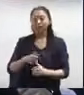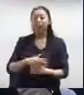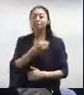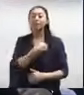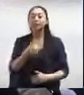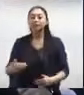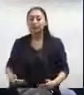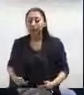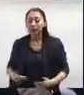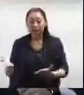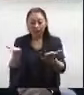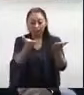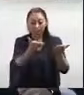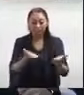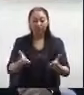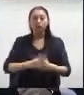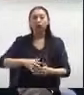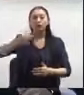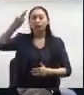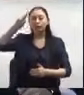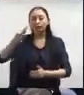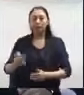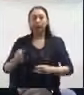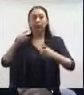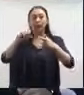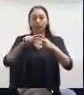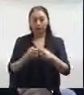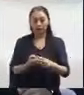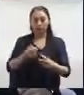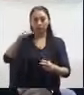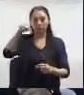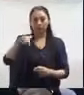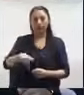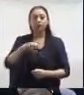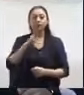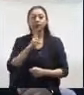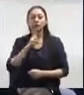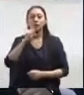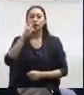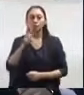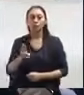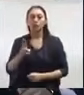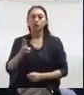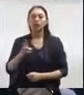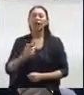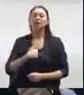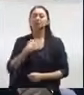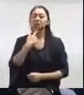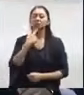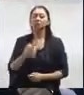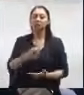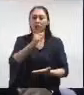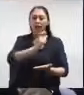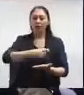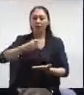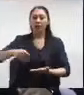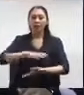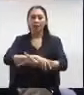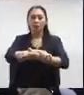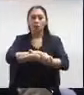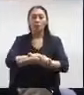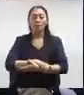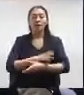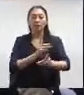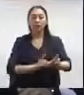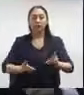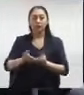pleno, rectificar que al inicio de esta respuesta mencioné la firma de un convenio con la